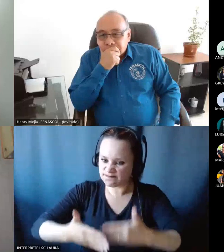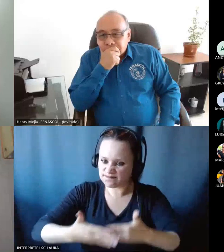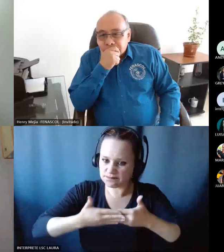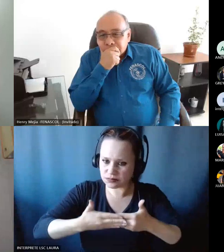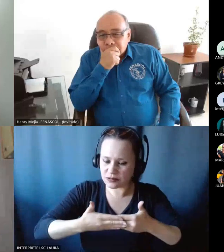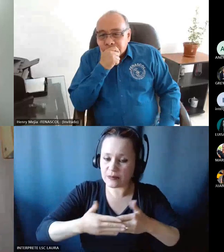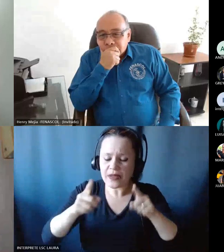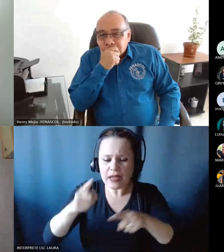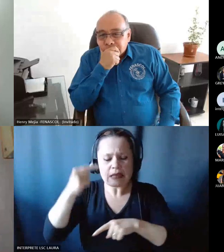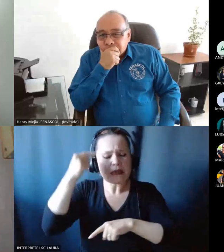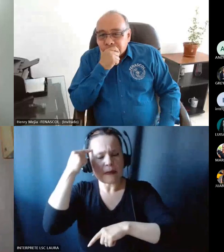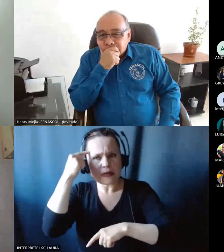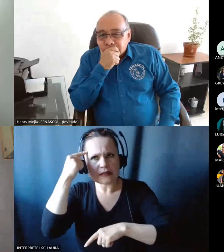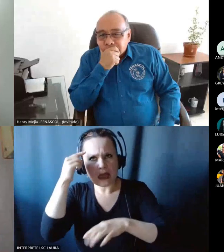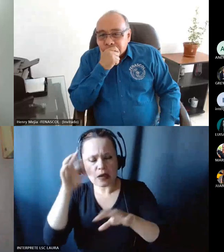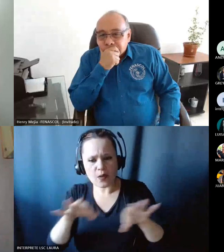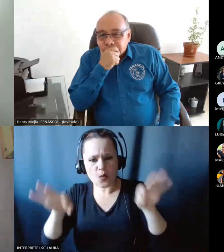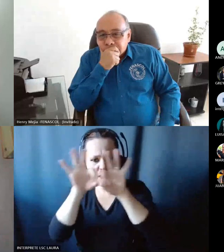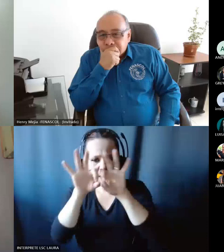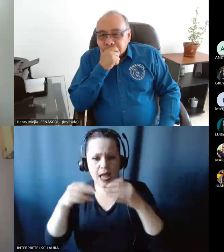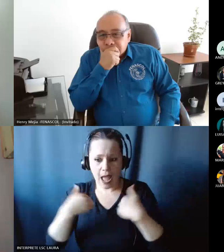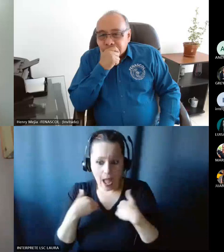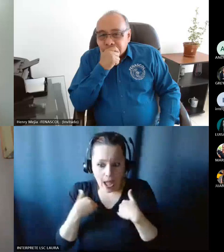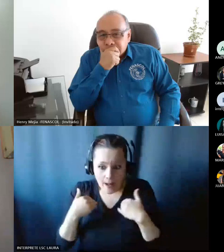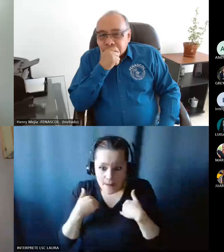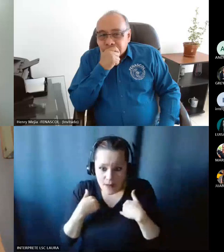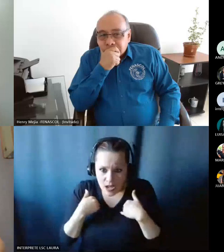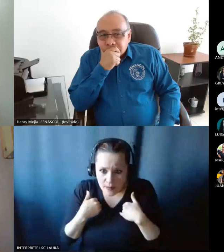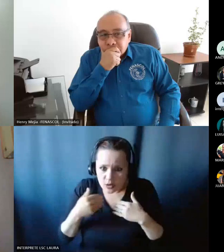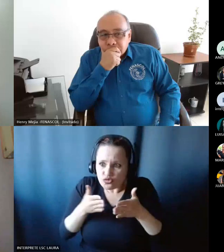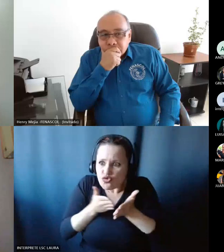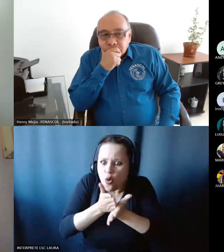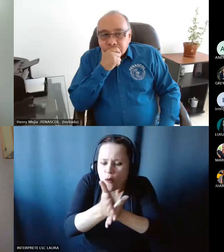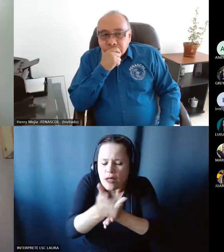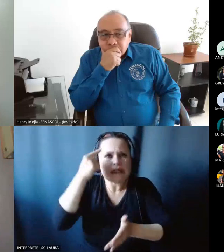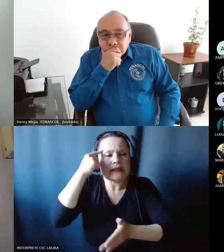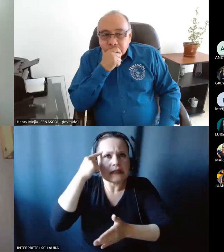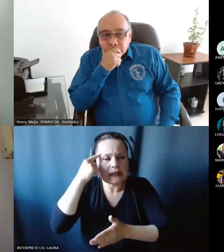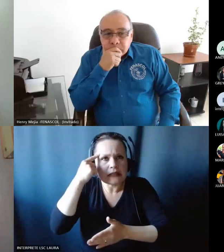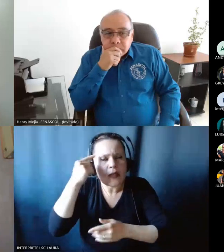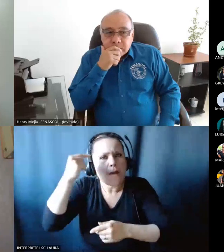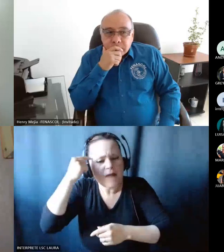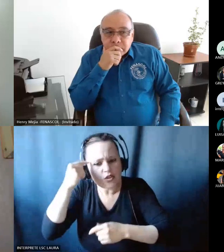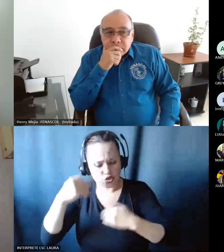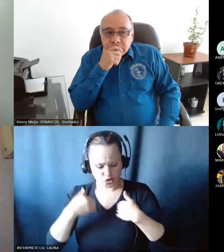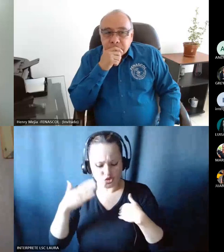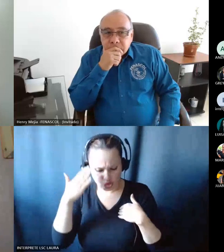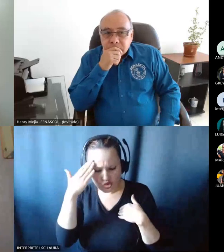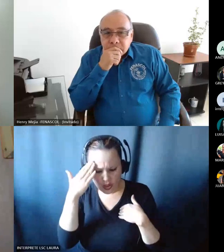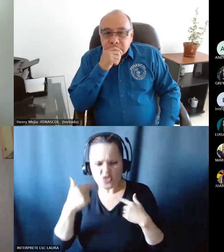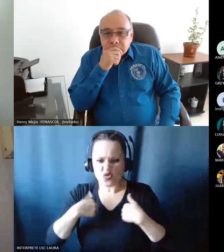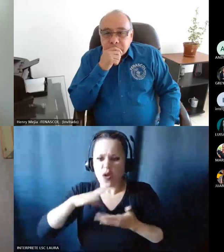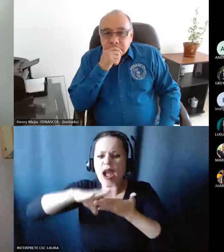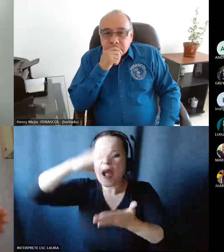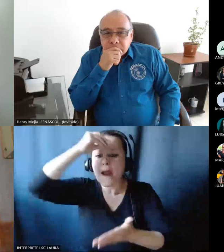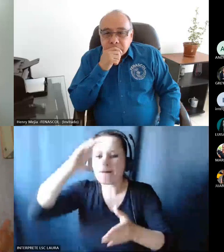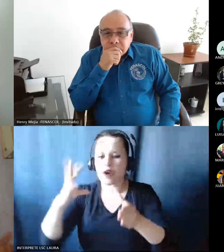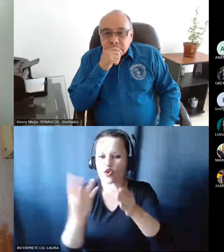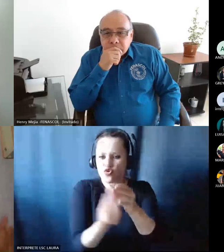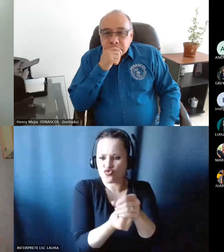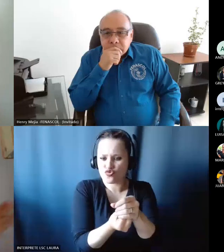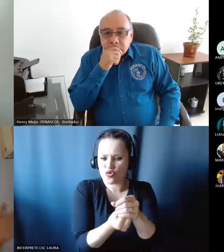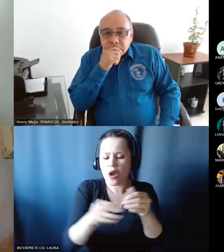es el que todavía a mí me suena en este aprendizaje si Nosotros sabemos y aprendemos de inclusión no podemos dejar a los que